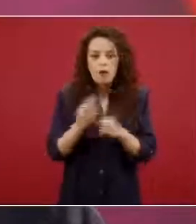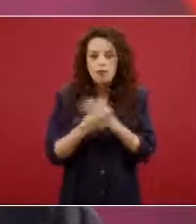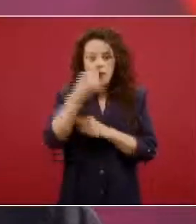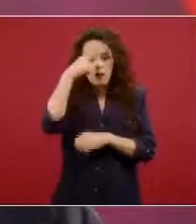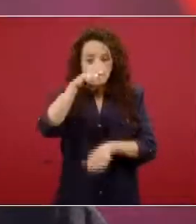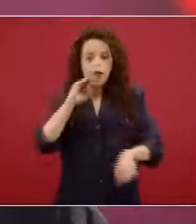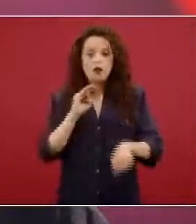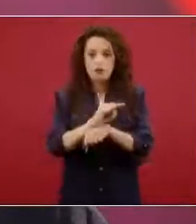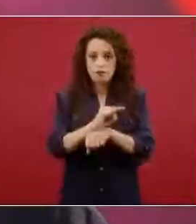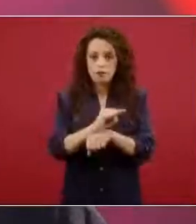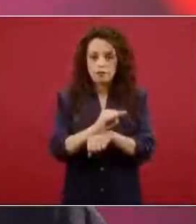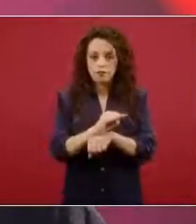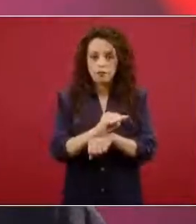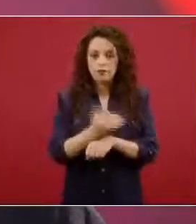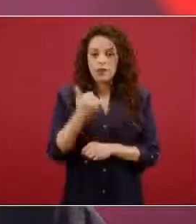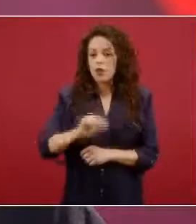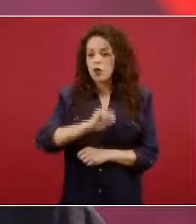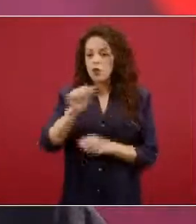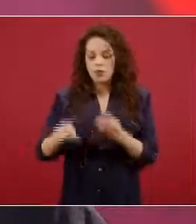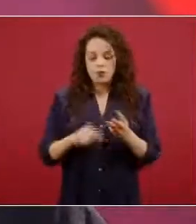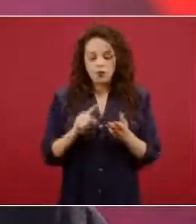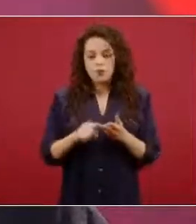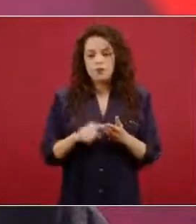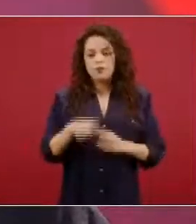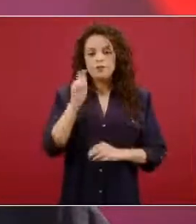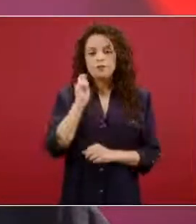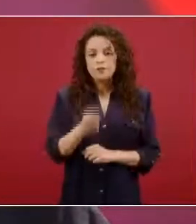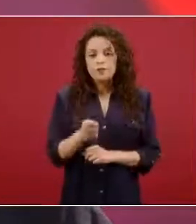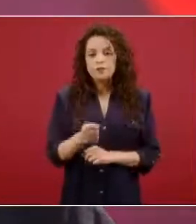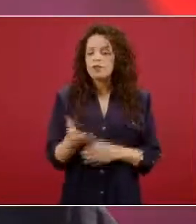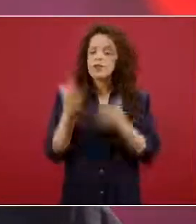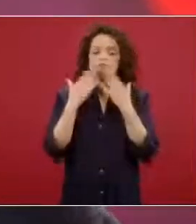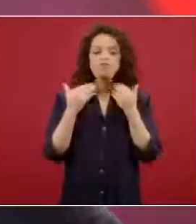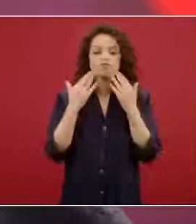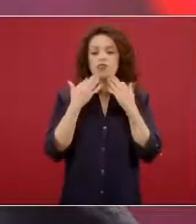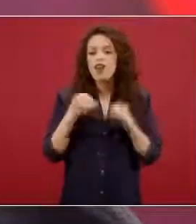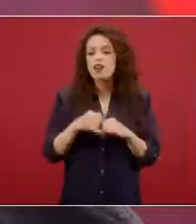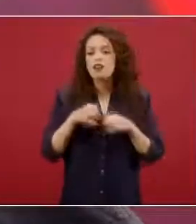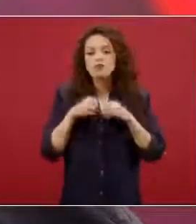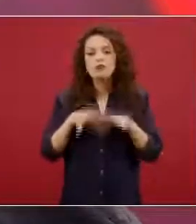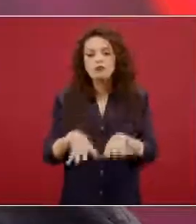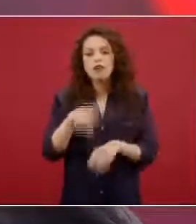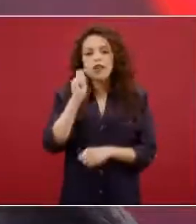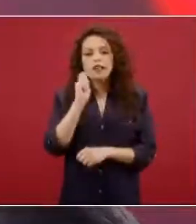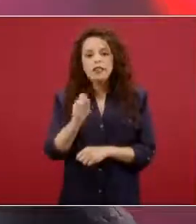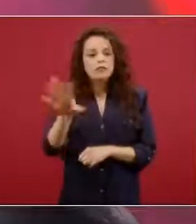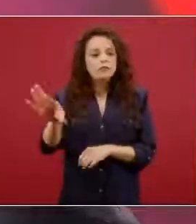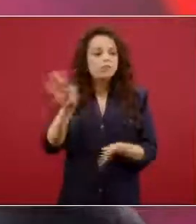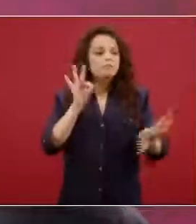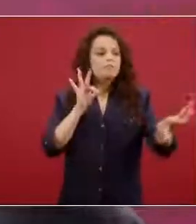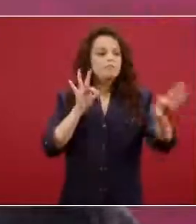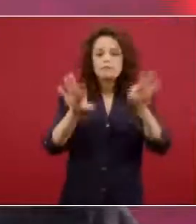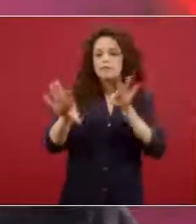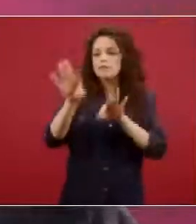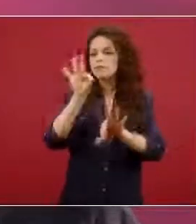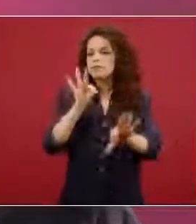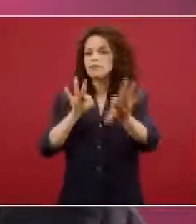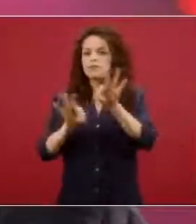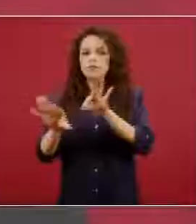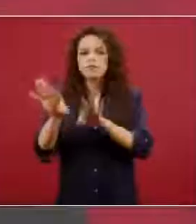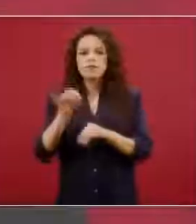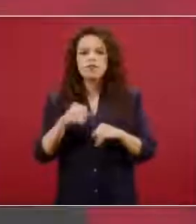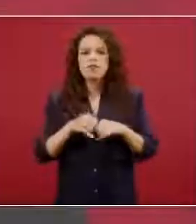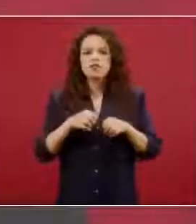ya ilustra una franca intención de desinformación, es tomar elementos